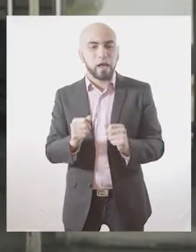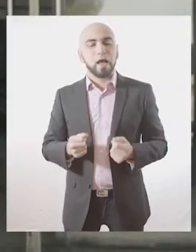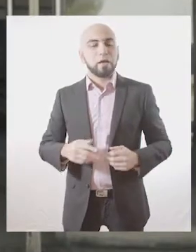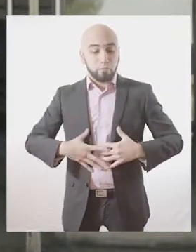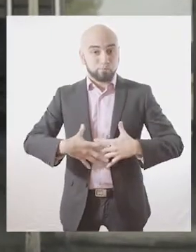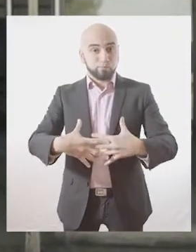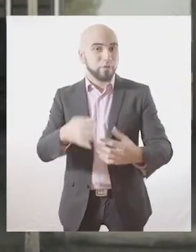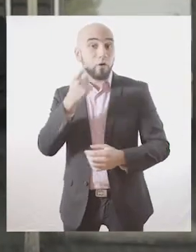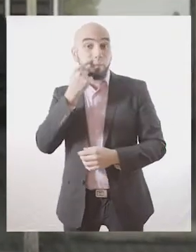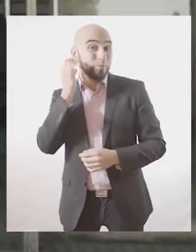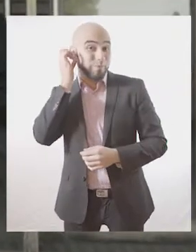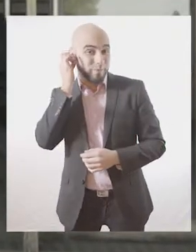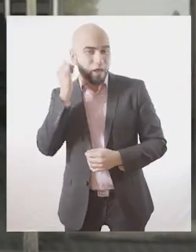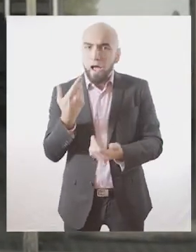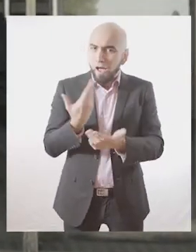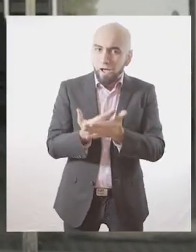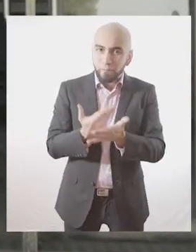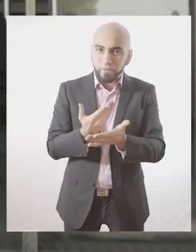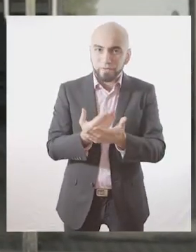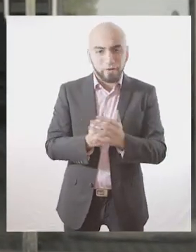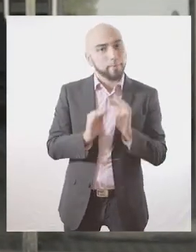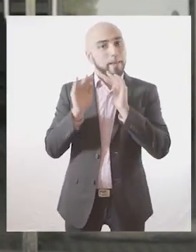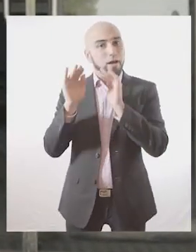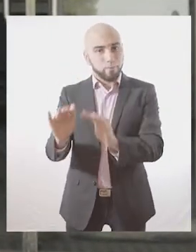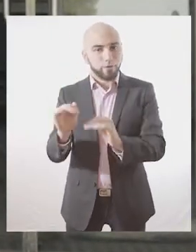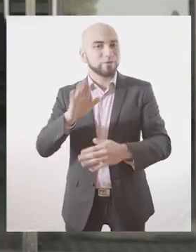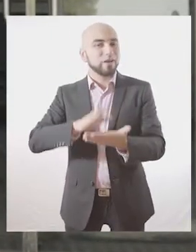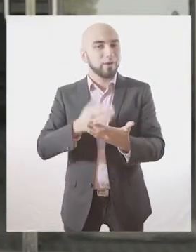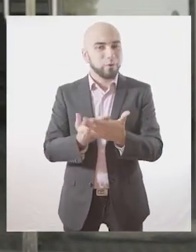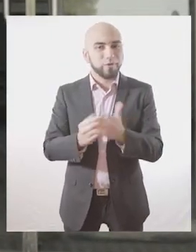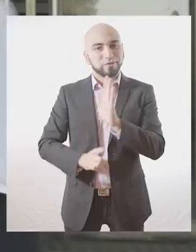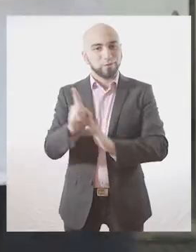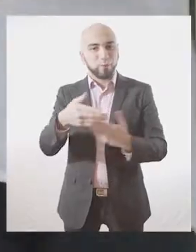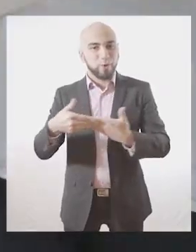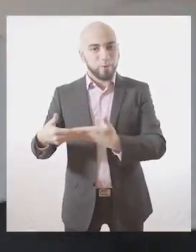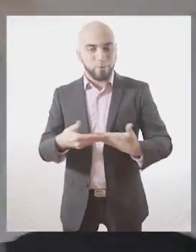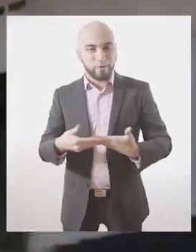un hijo o hija. Aprovéchalas y apoya la salud y el desarrollo de tu guagua.